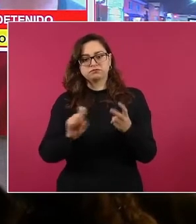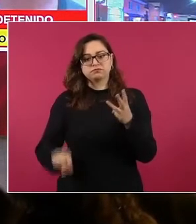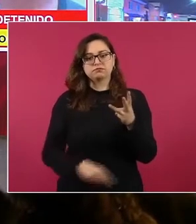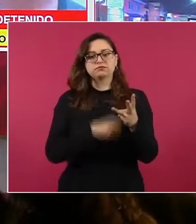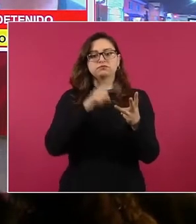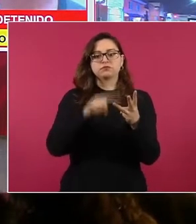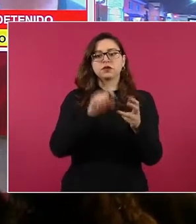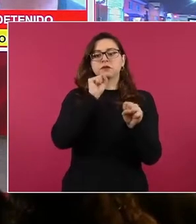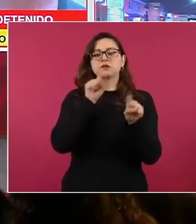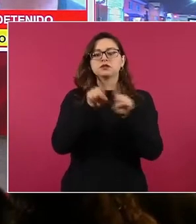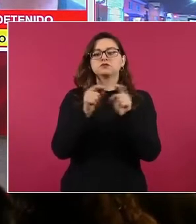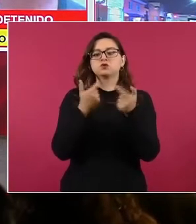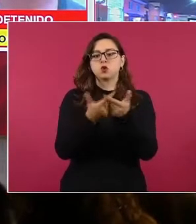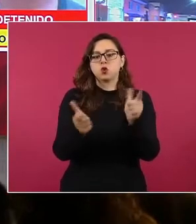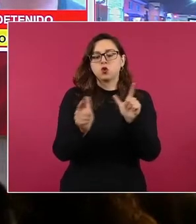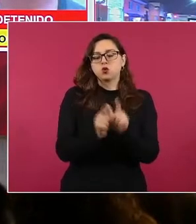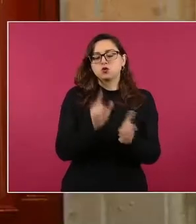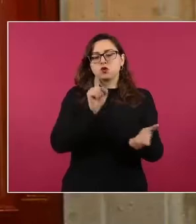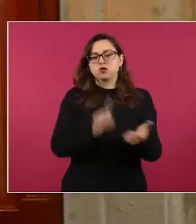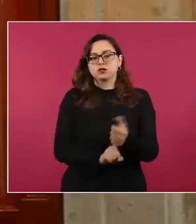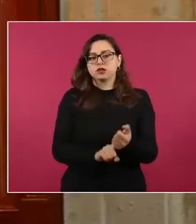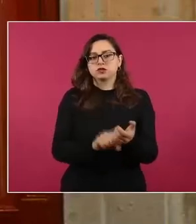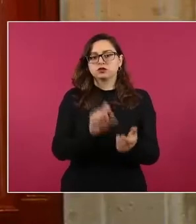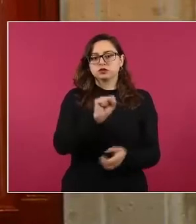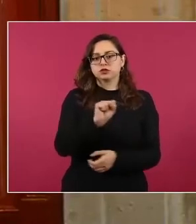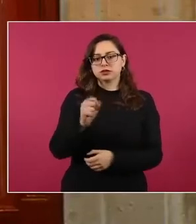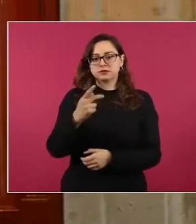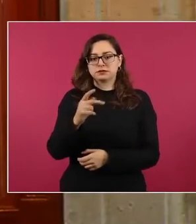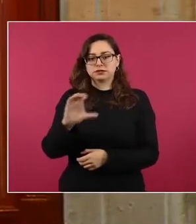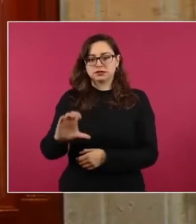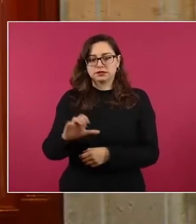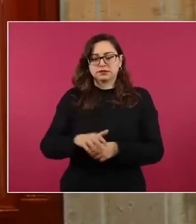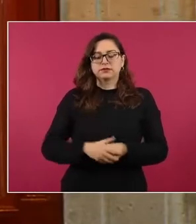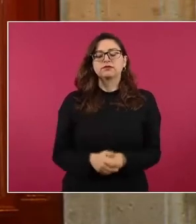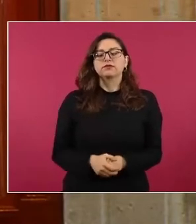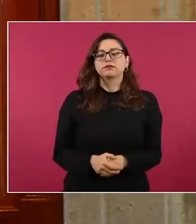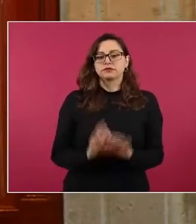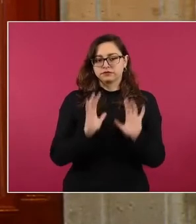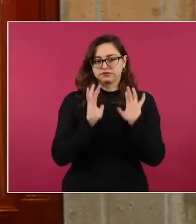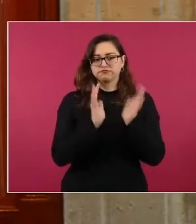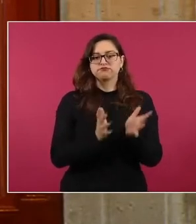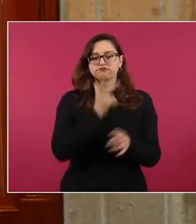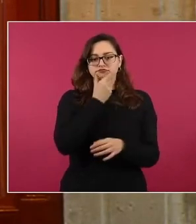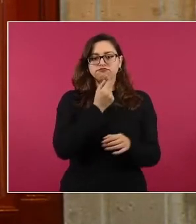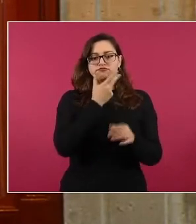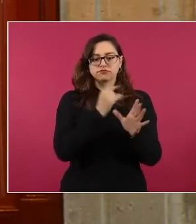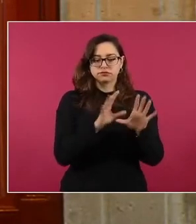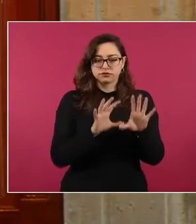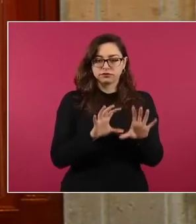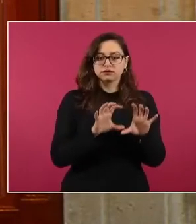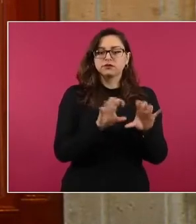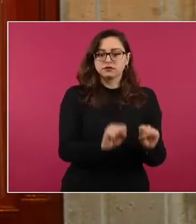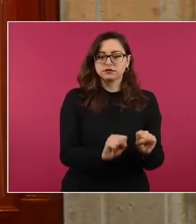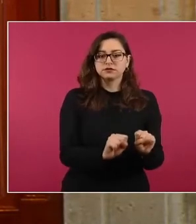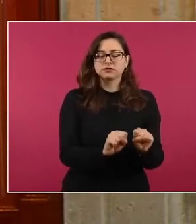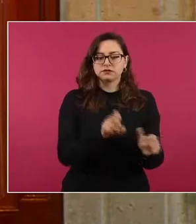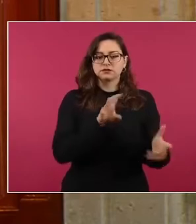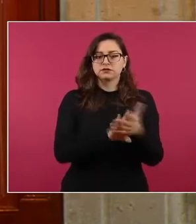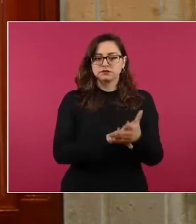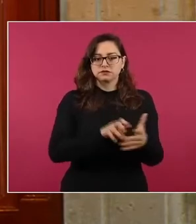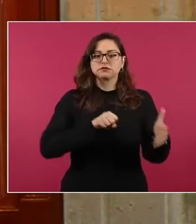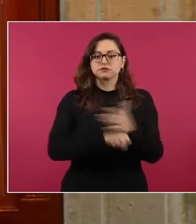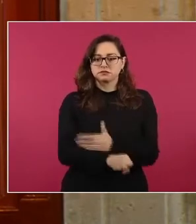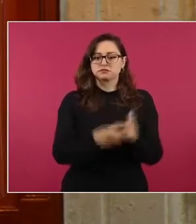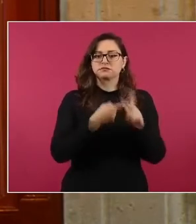Antihomicidios de la Secretaría de Seguridad y Protección Ciudadana. Ya está detenido el perpetrador y ya está